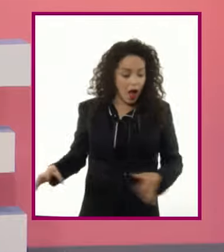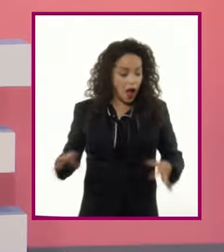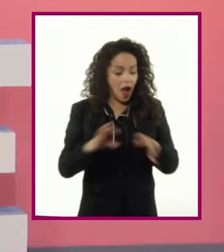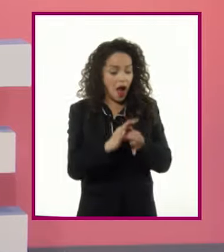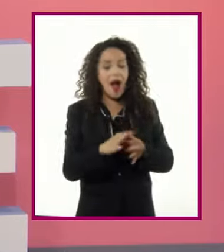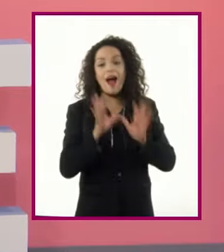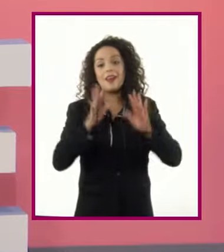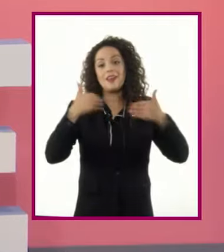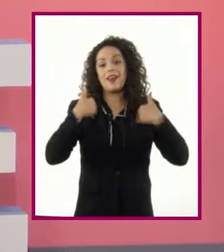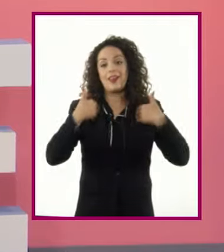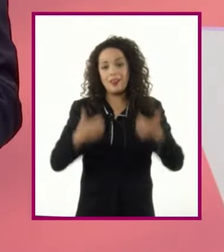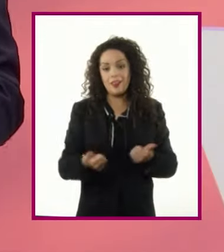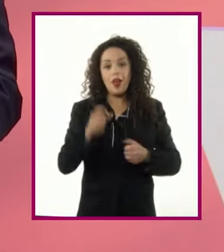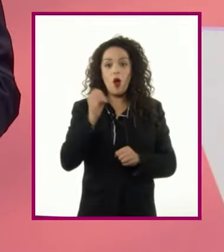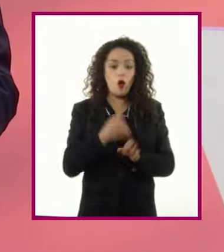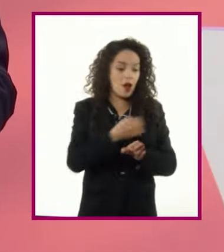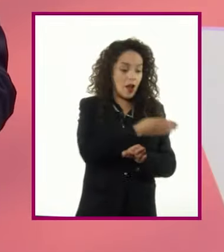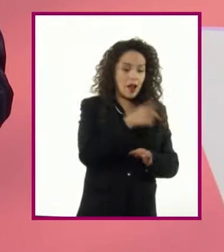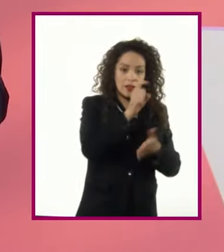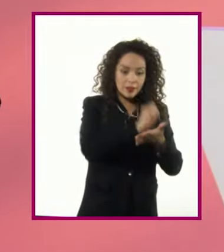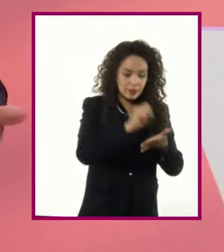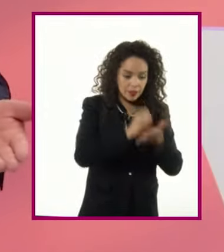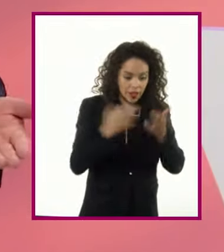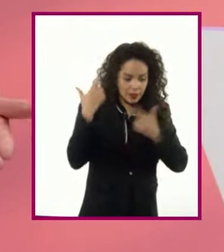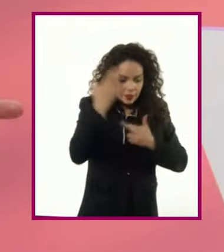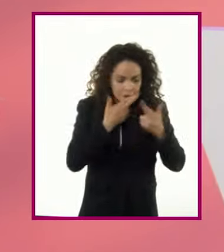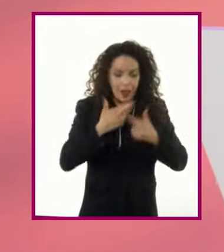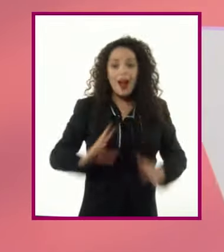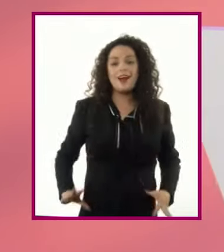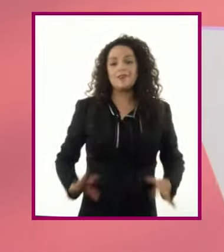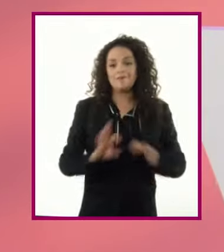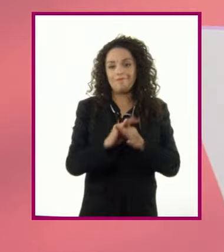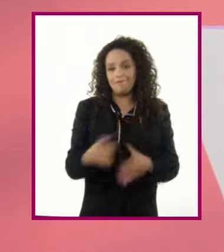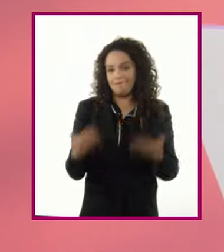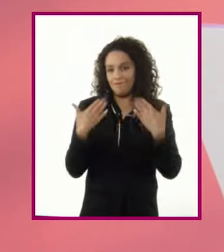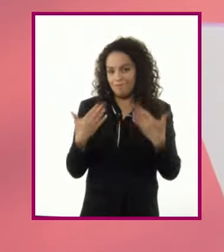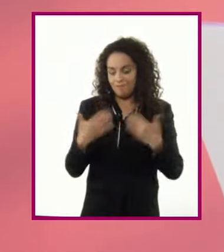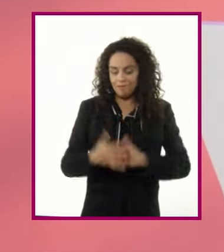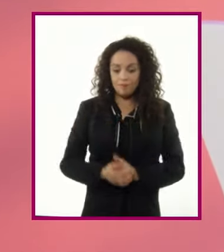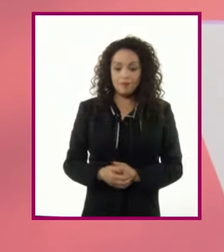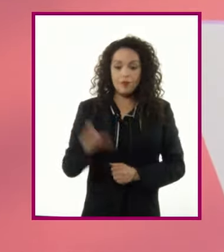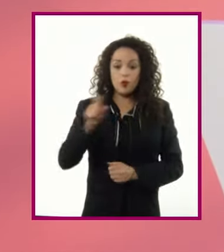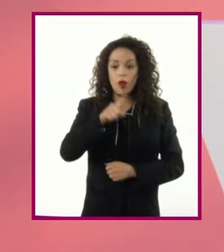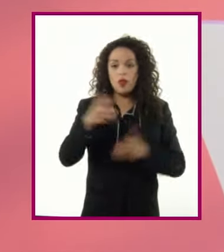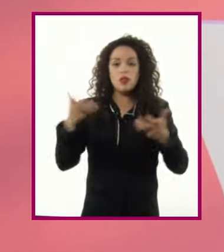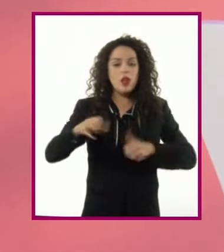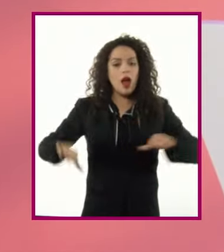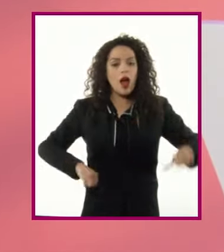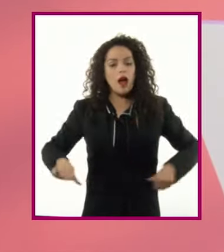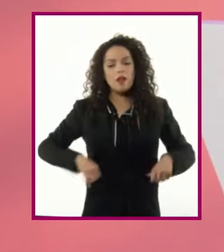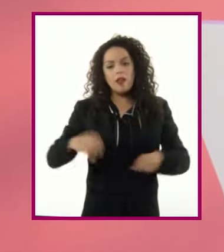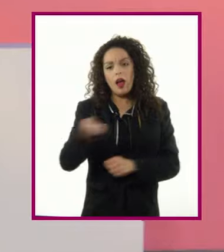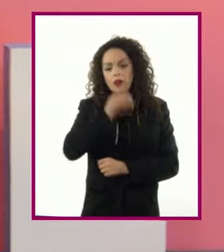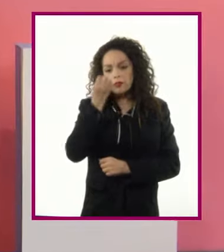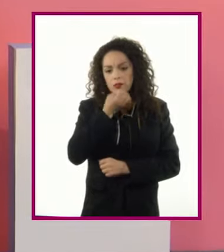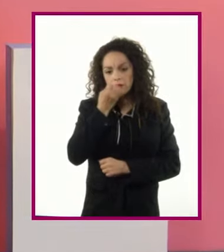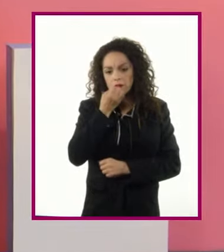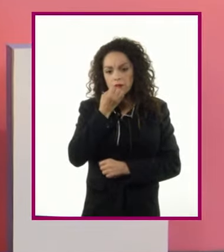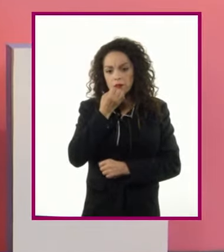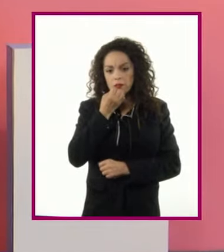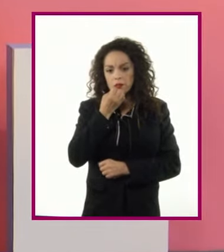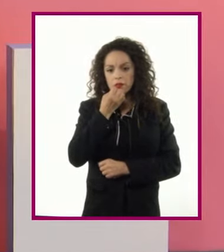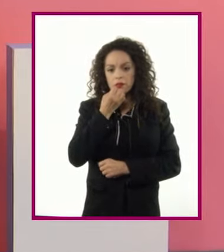de texto y revisar sus apuntes Seguramente al realizar sus actividades escolares Hola, sí,